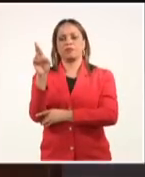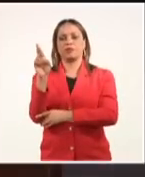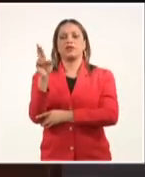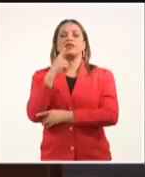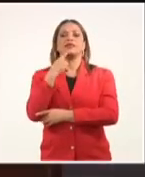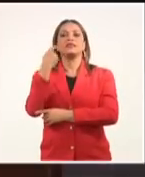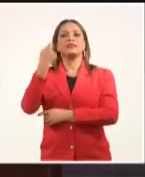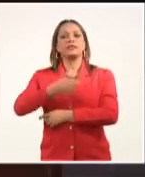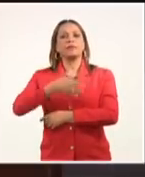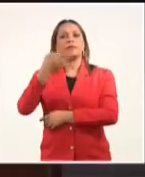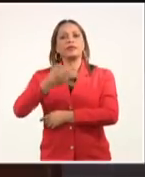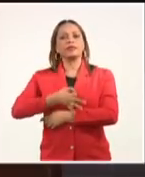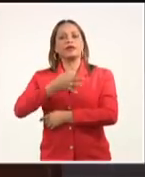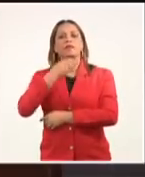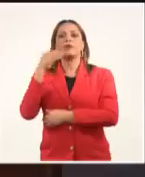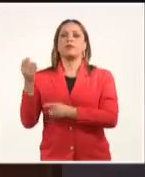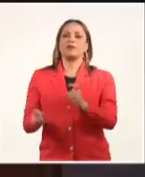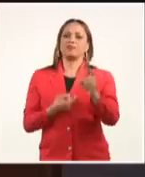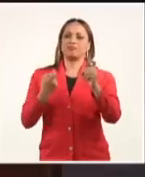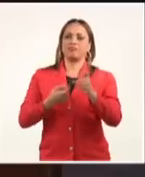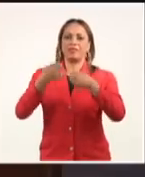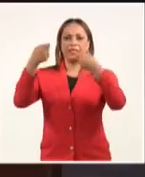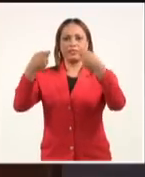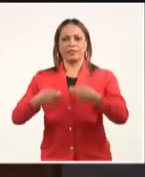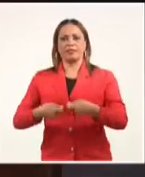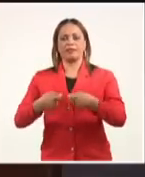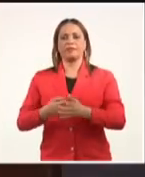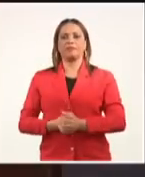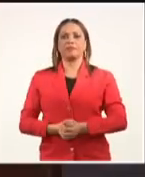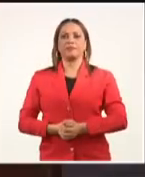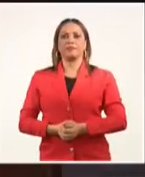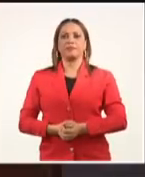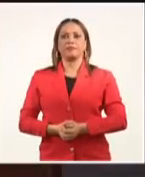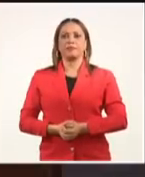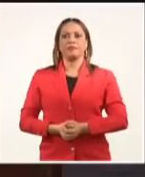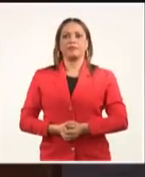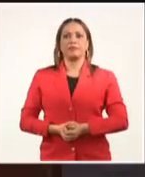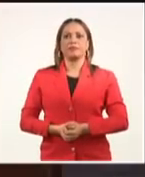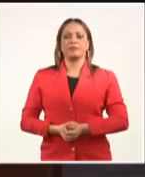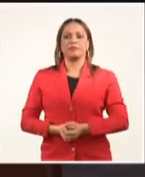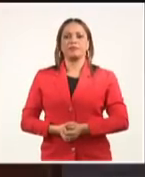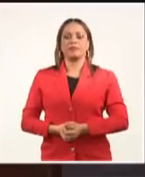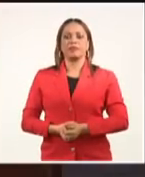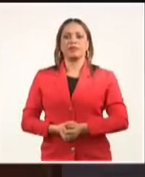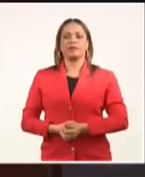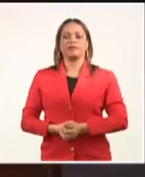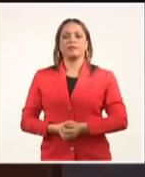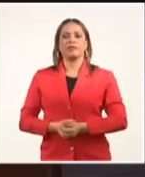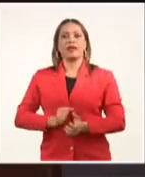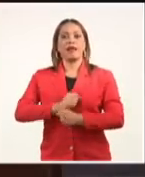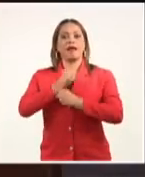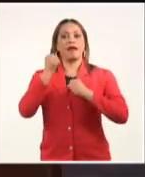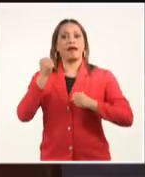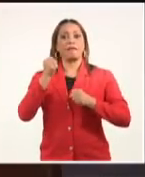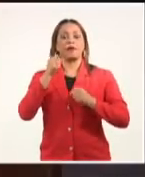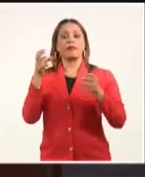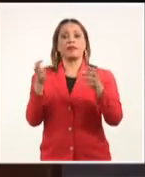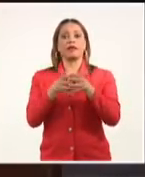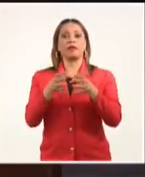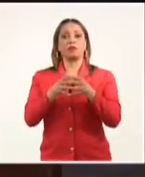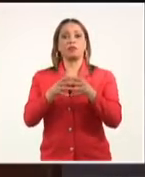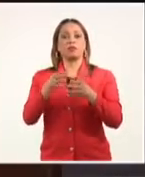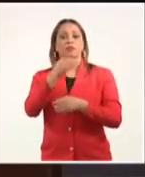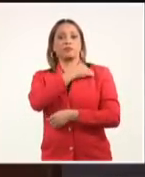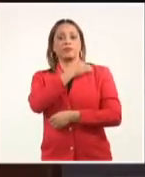participarán decididamente. Si ayer, de las armas victoriosas del ejército